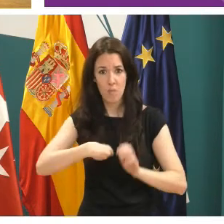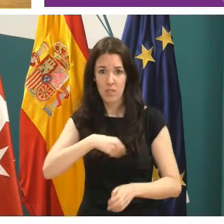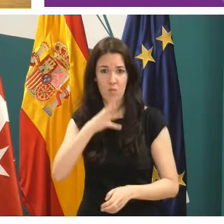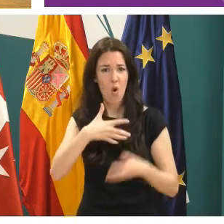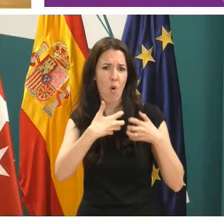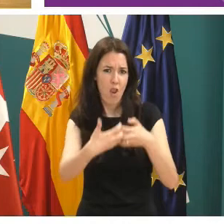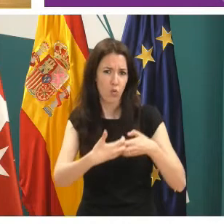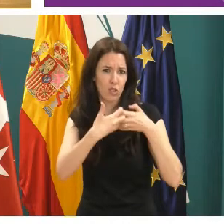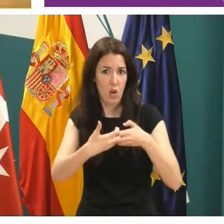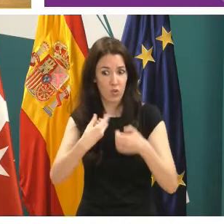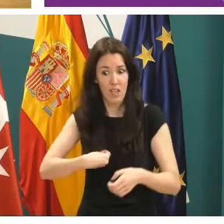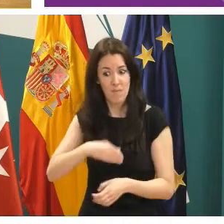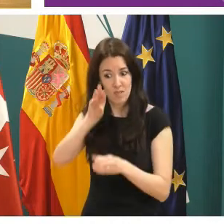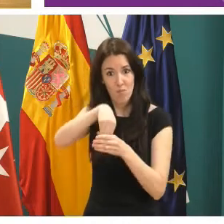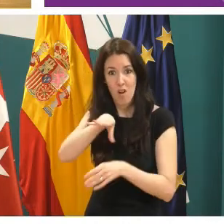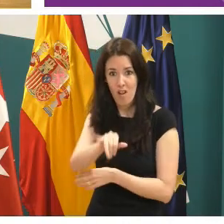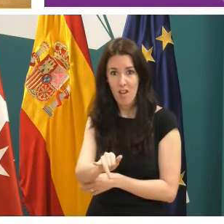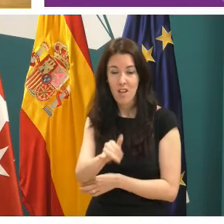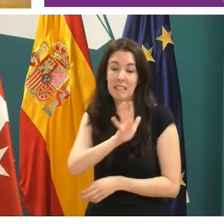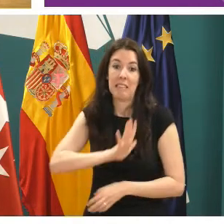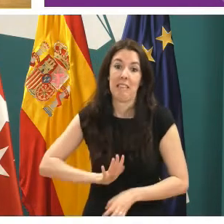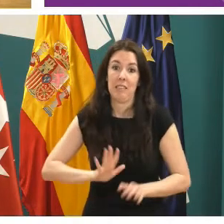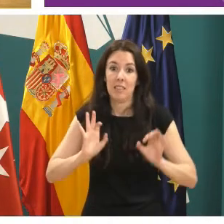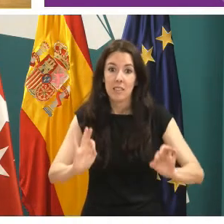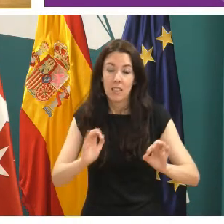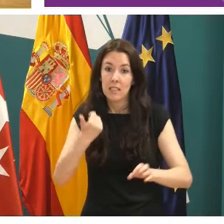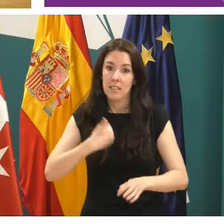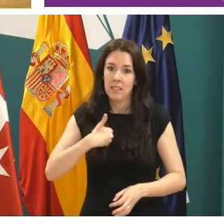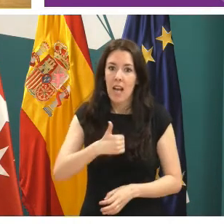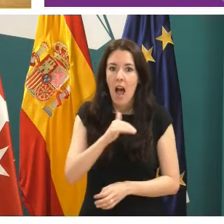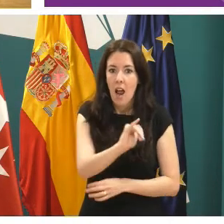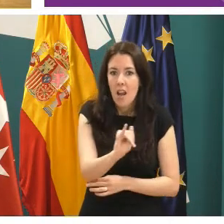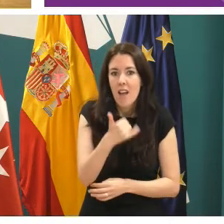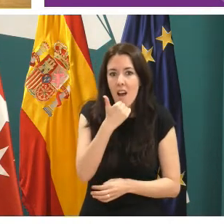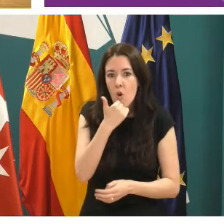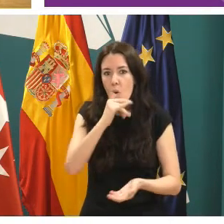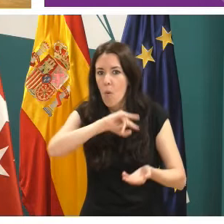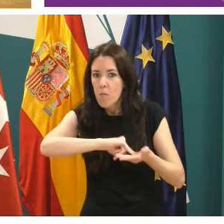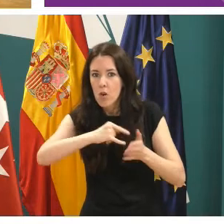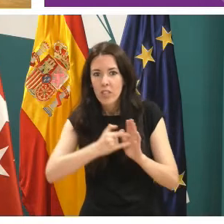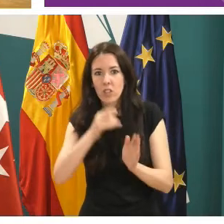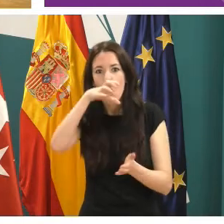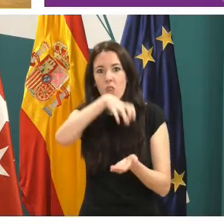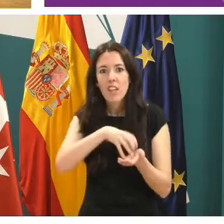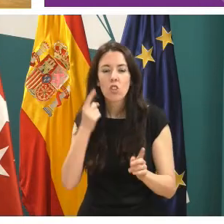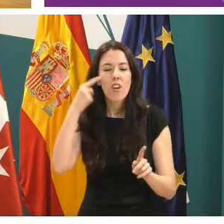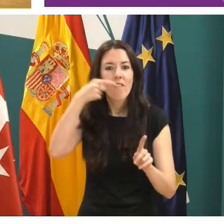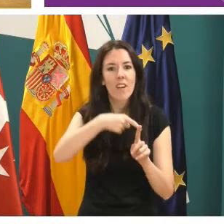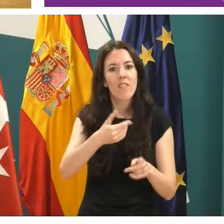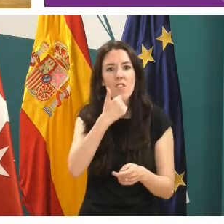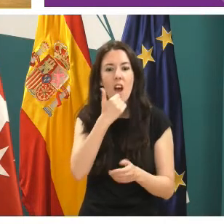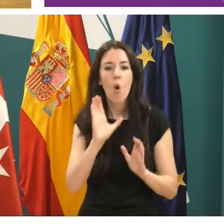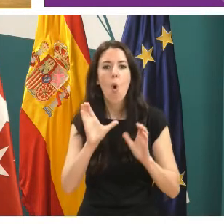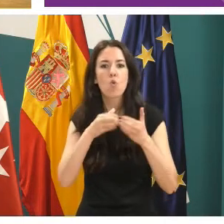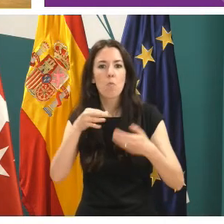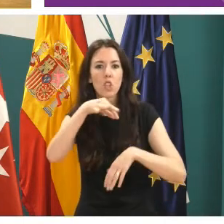estamos luchando, ¿no? De momento, bueno, hay ya algún proyecto de centro de referencia en algunos de grupos de patologías,